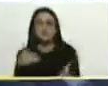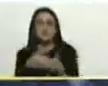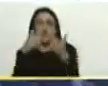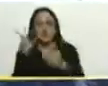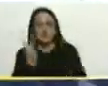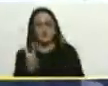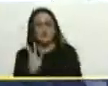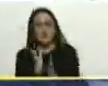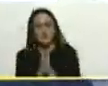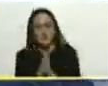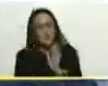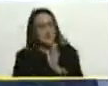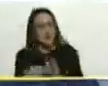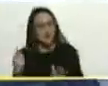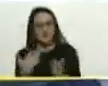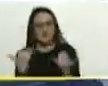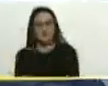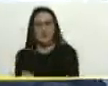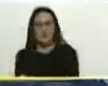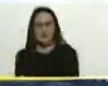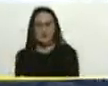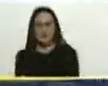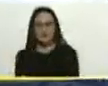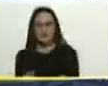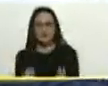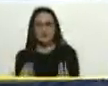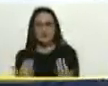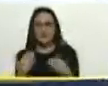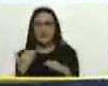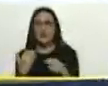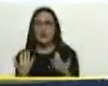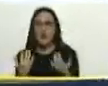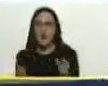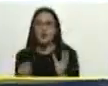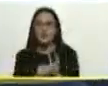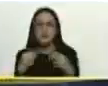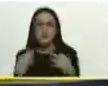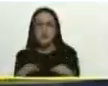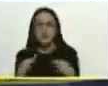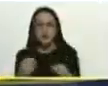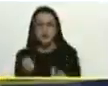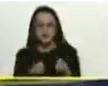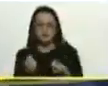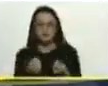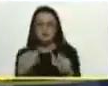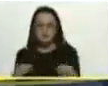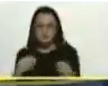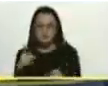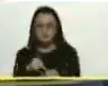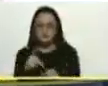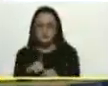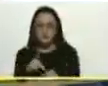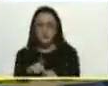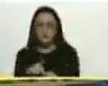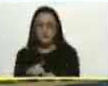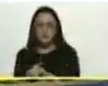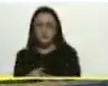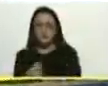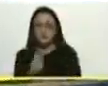de una vez y En definitiva y vuelvo a la normalidad económica la normalidad petrolera la normalidad